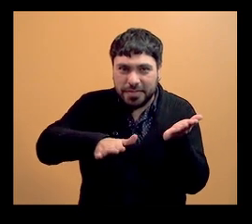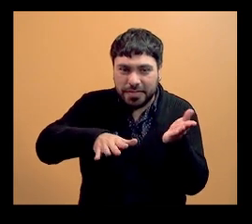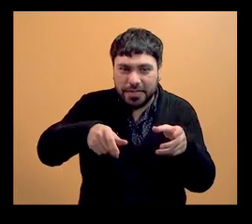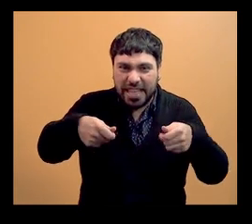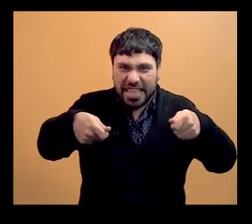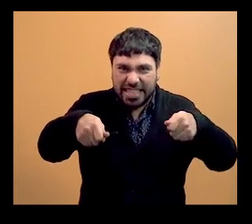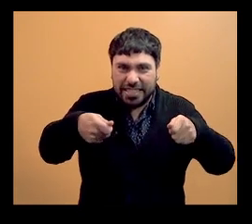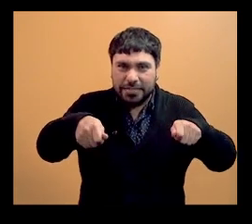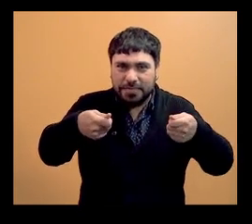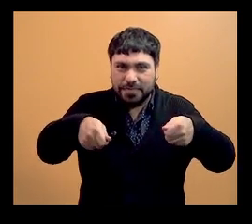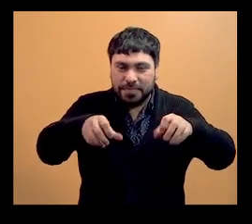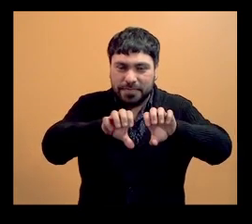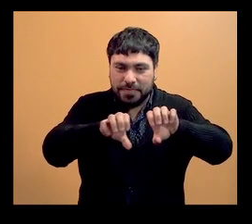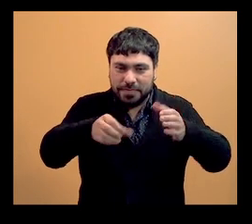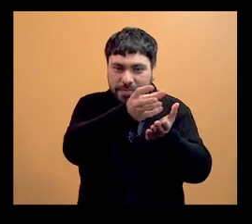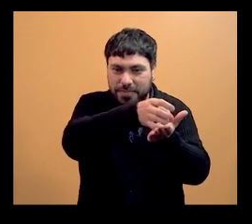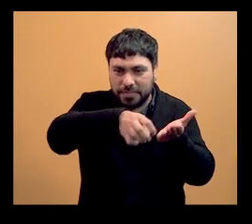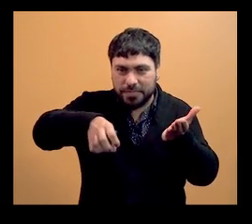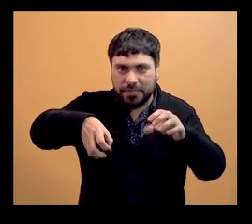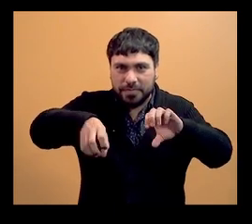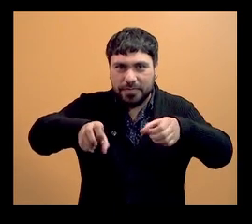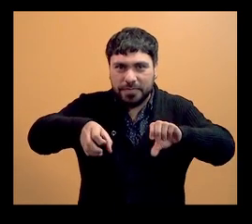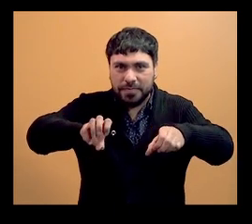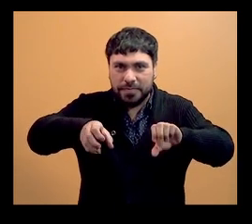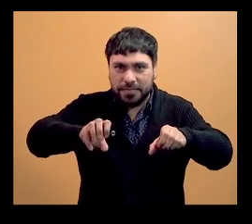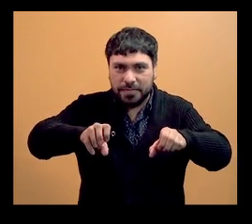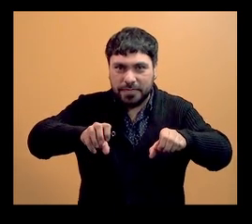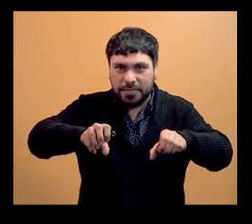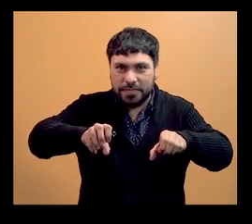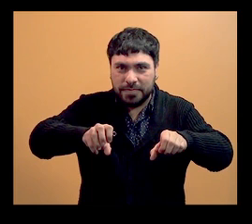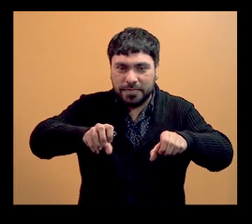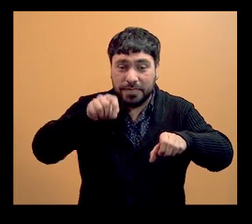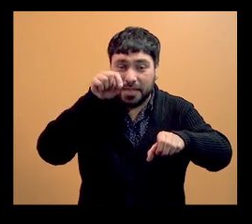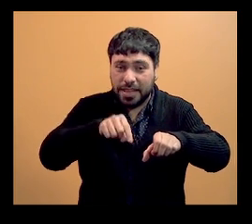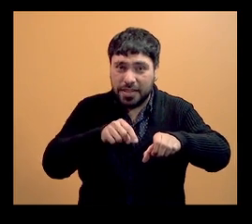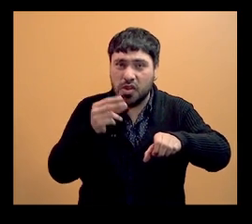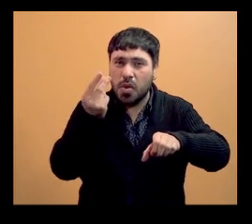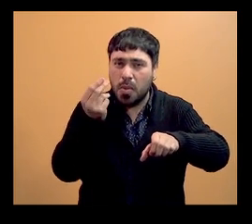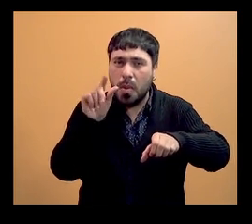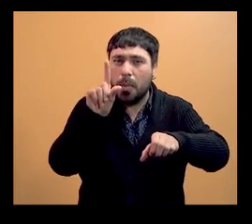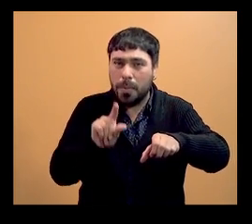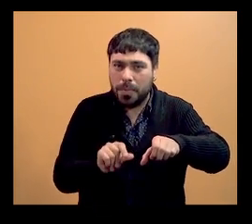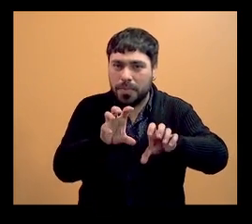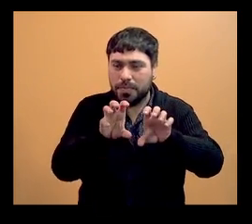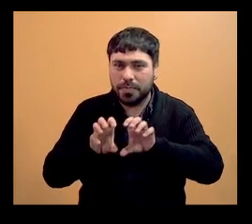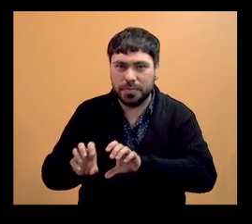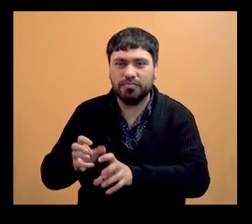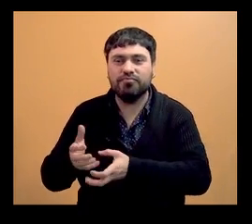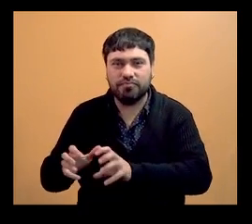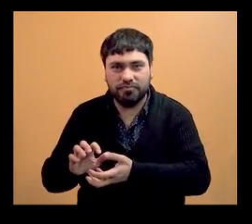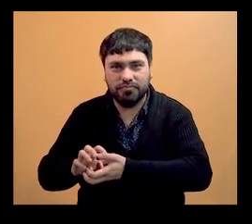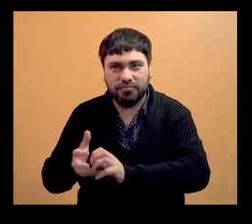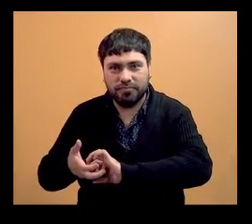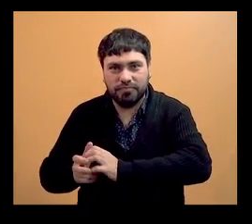colaboración público-privada, ha hecho que en las últimas 3 décadas los costos se hayan reducido más de un 90%. Hacia finales